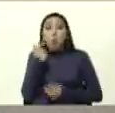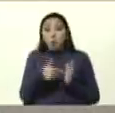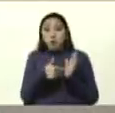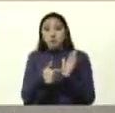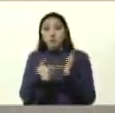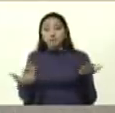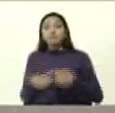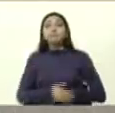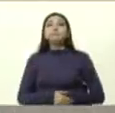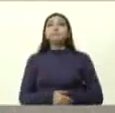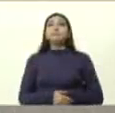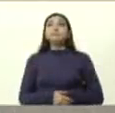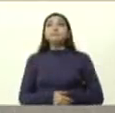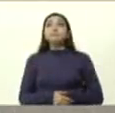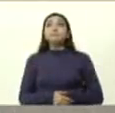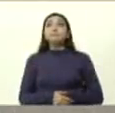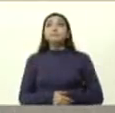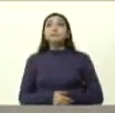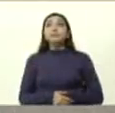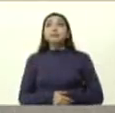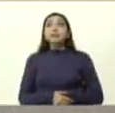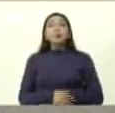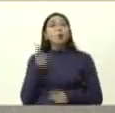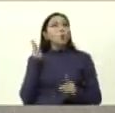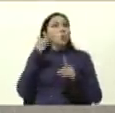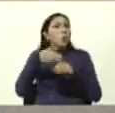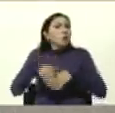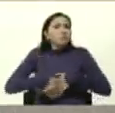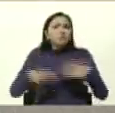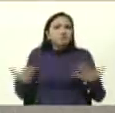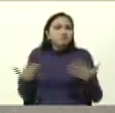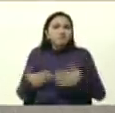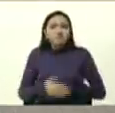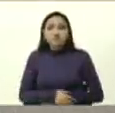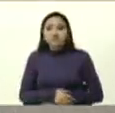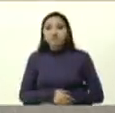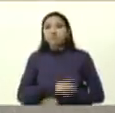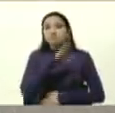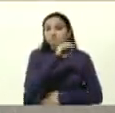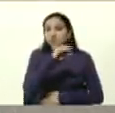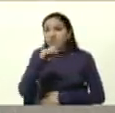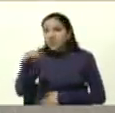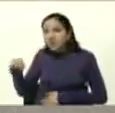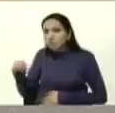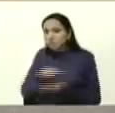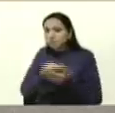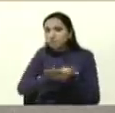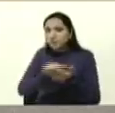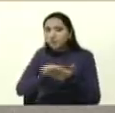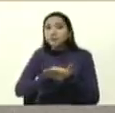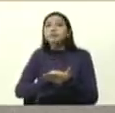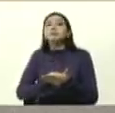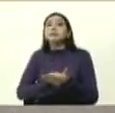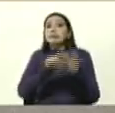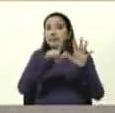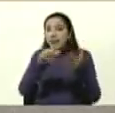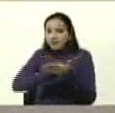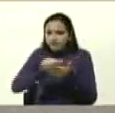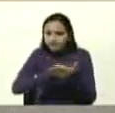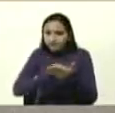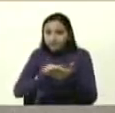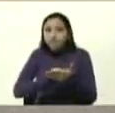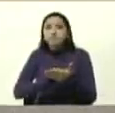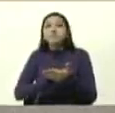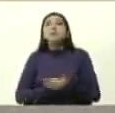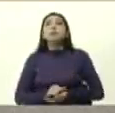busca suprimir, cuyo objetivo será suprimir 6 ceros a la moneda nacional.